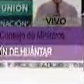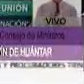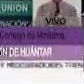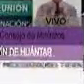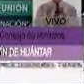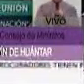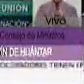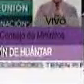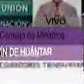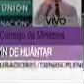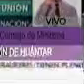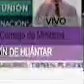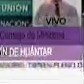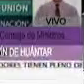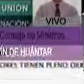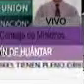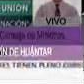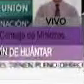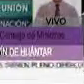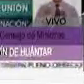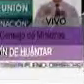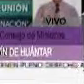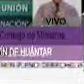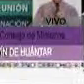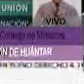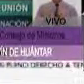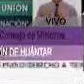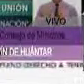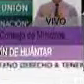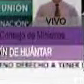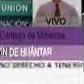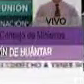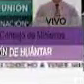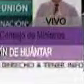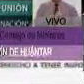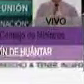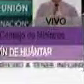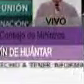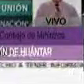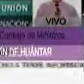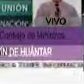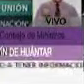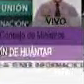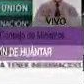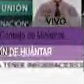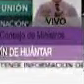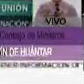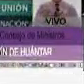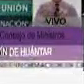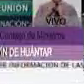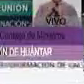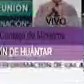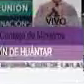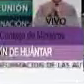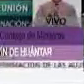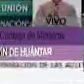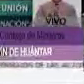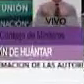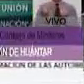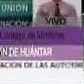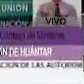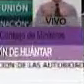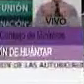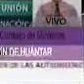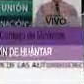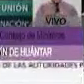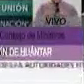que está progresando, creciendo. Pero este tipo de circunstancias, lamentablemente, dejan en cuestión muchas de las cosas